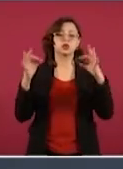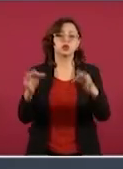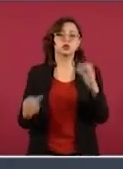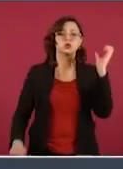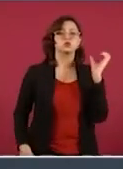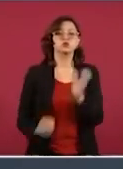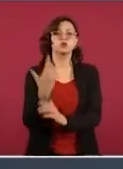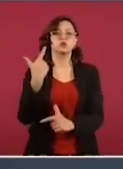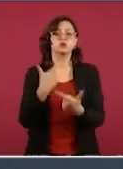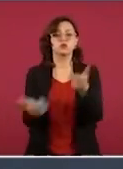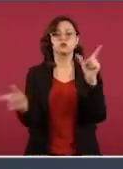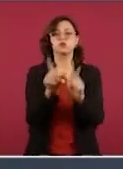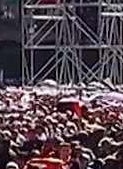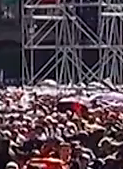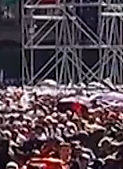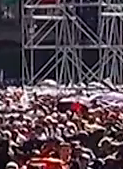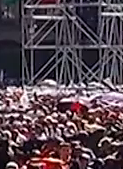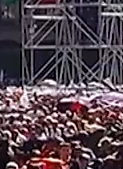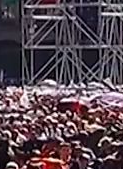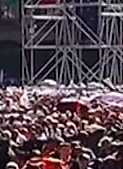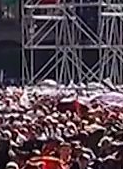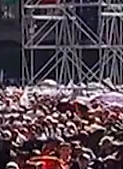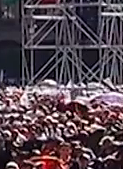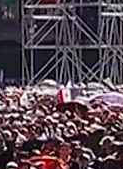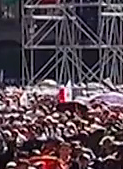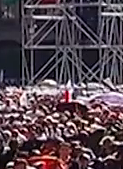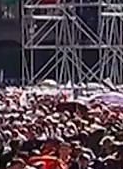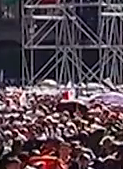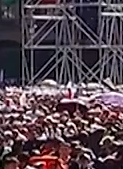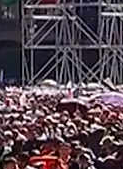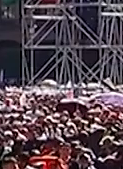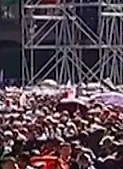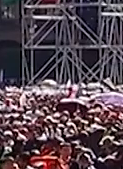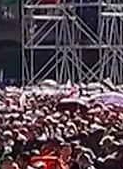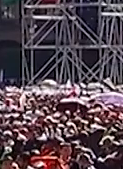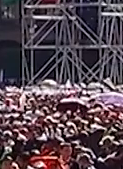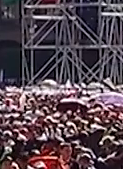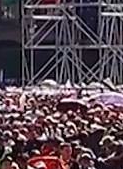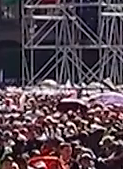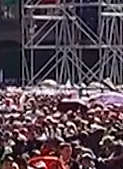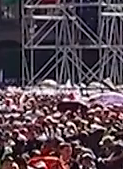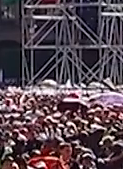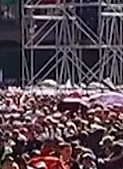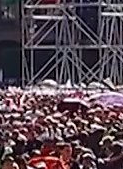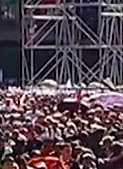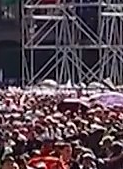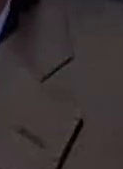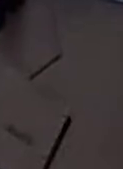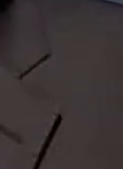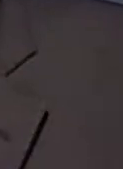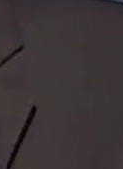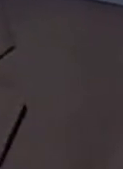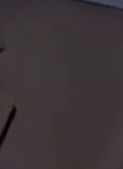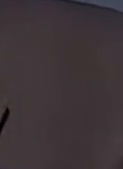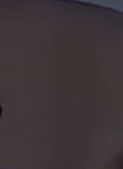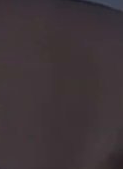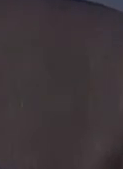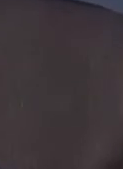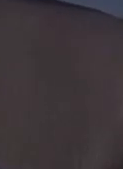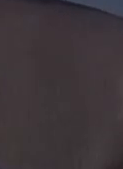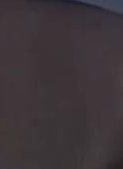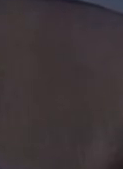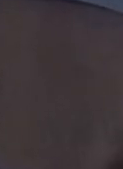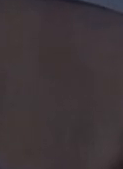Guardia Nacional. Este paquete de reformas se complementa con la ley que tipifica el robo de combustibles, la evasión fiscal y el